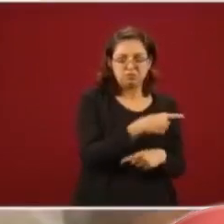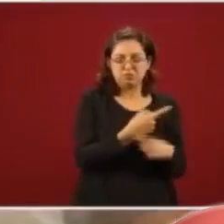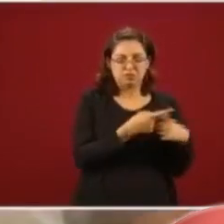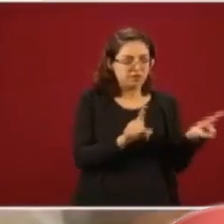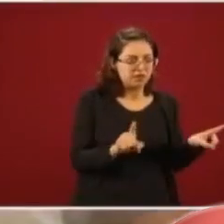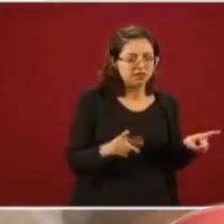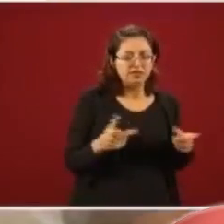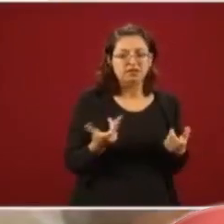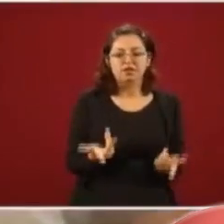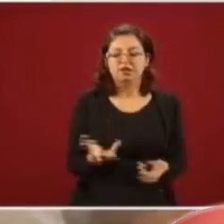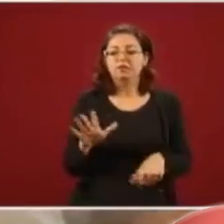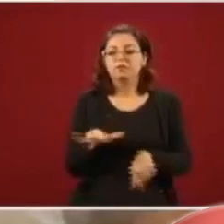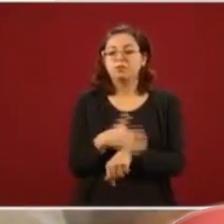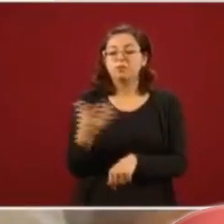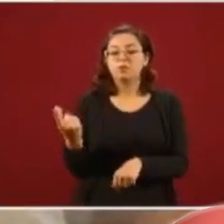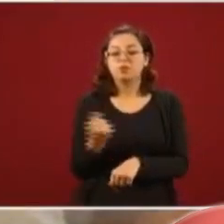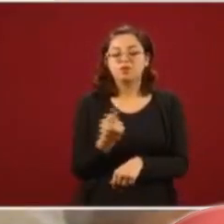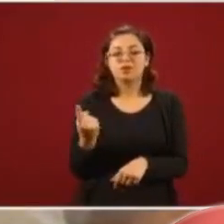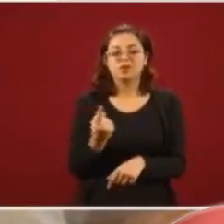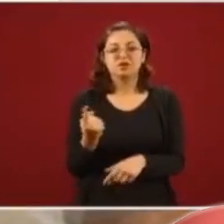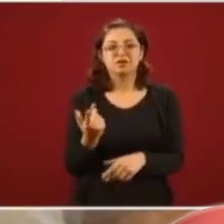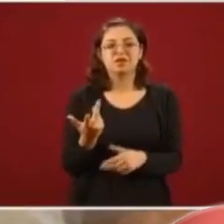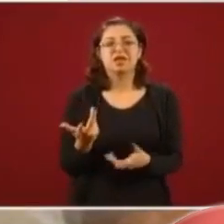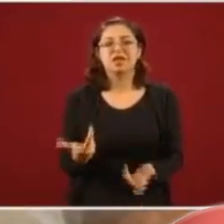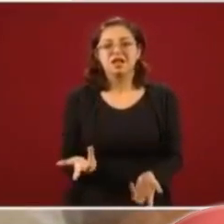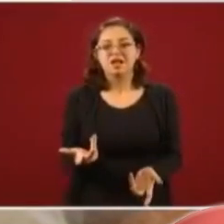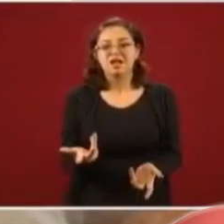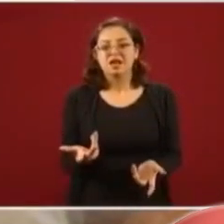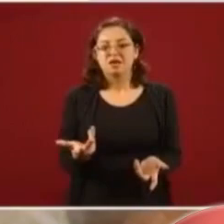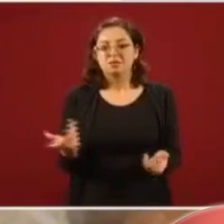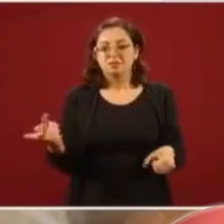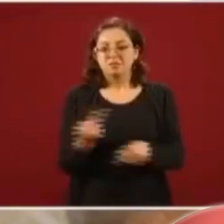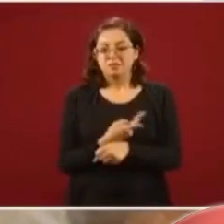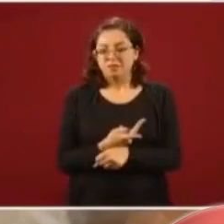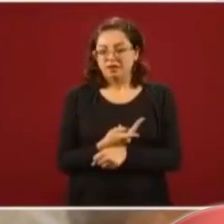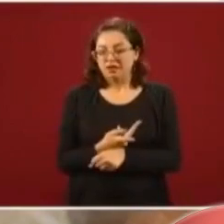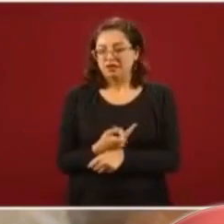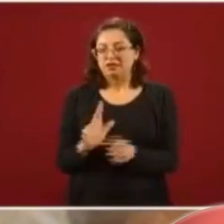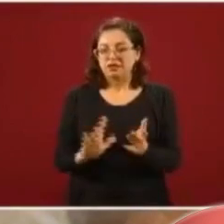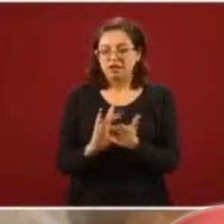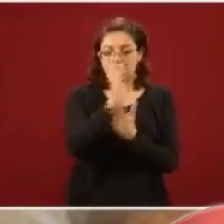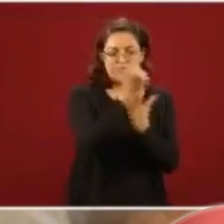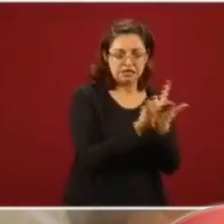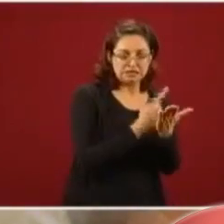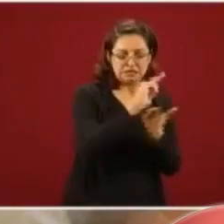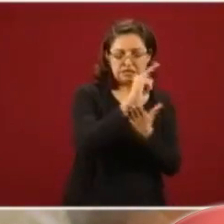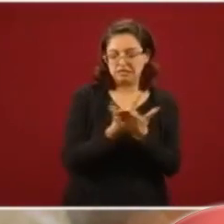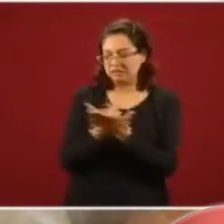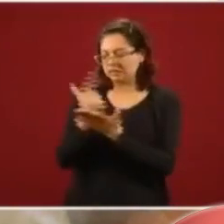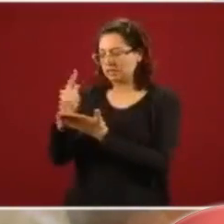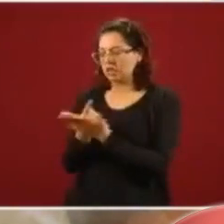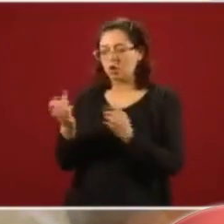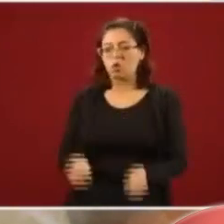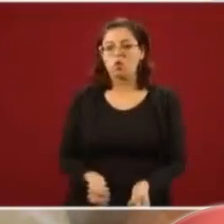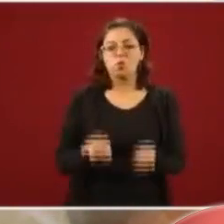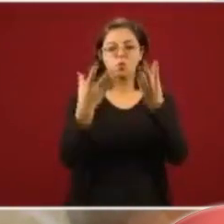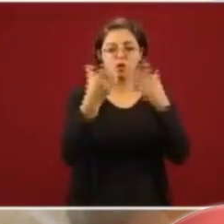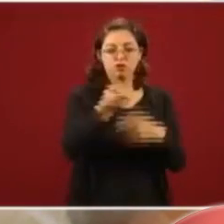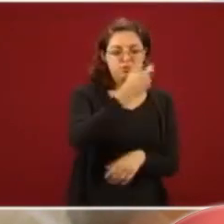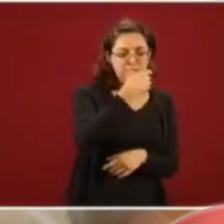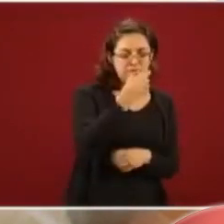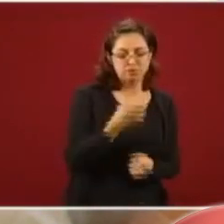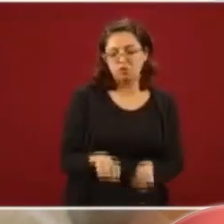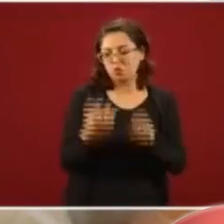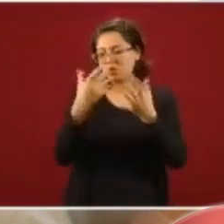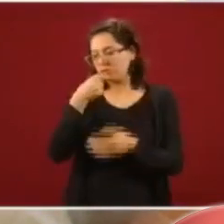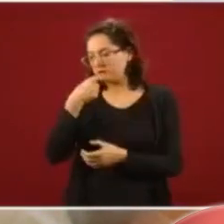ejemplo porque a la hora de que se incorporaba la demanda, que se hacía la lista de cuántas cantidades se necesita de este